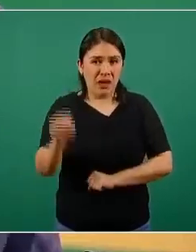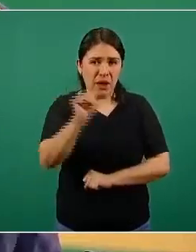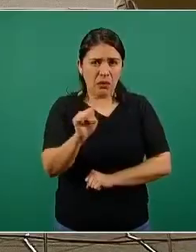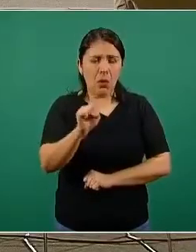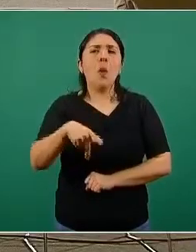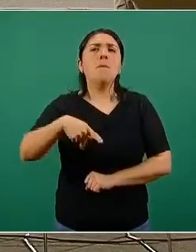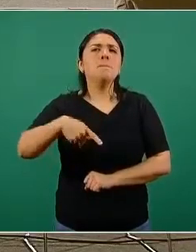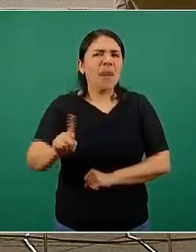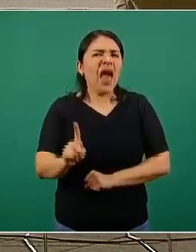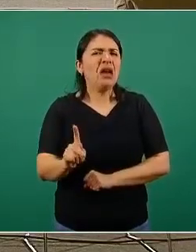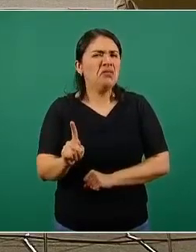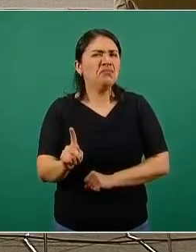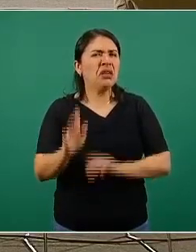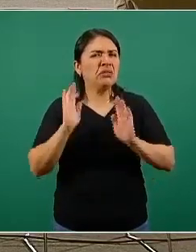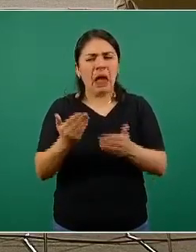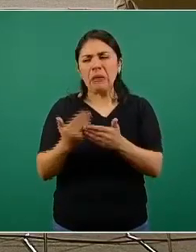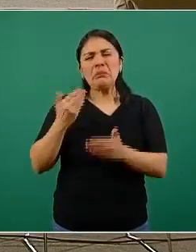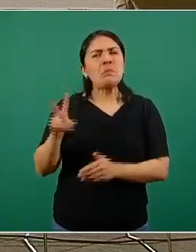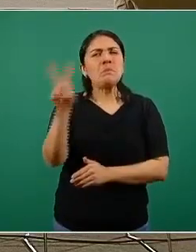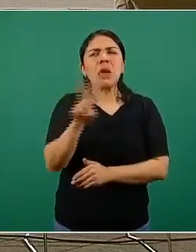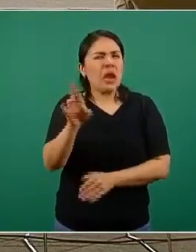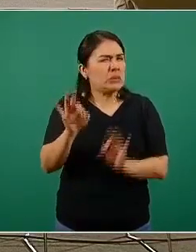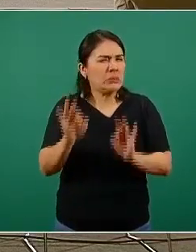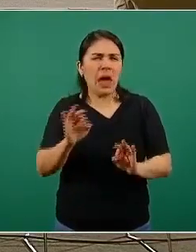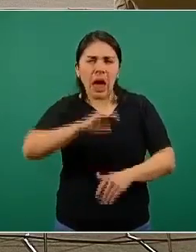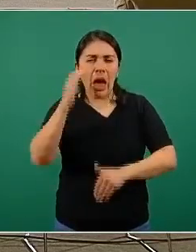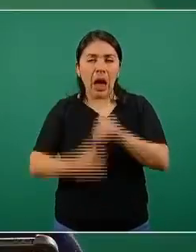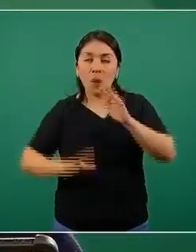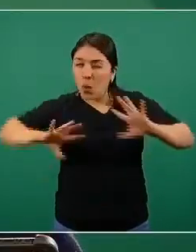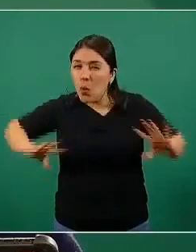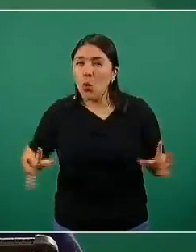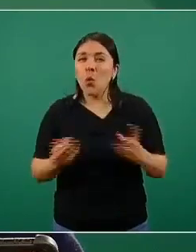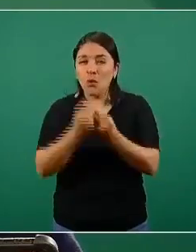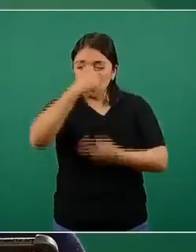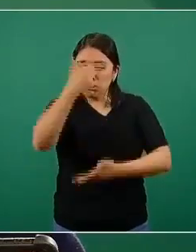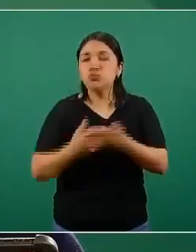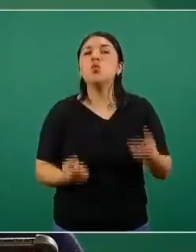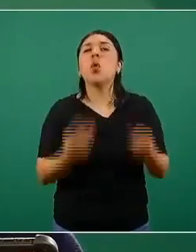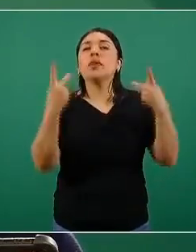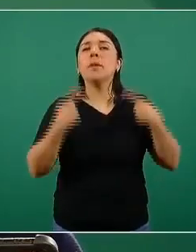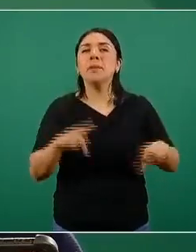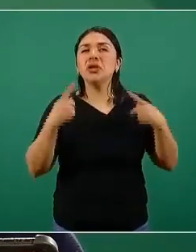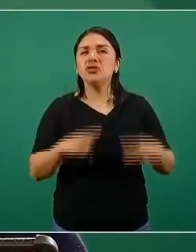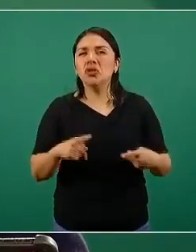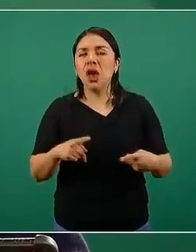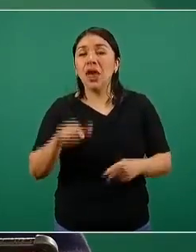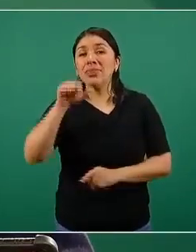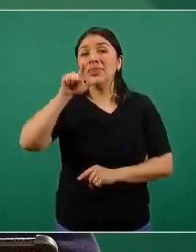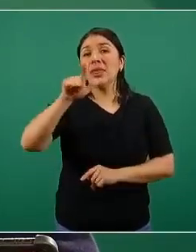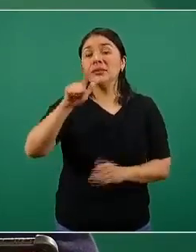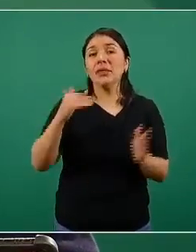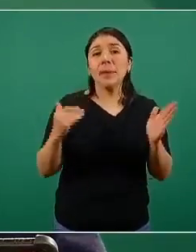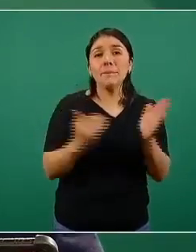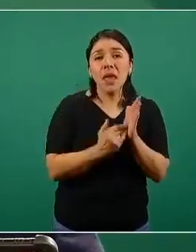prácticamente terminamos el viernes. En total se vacunaron un total de